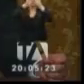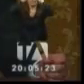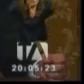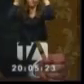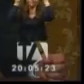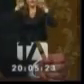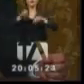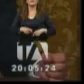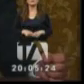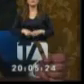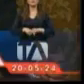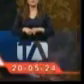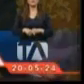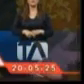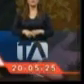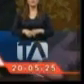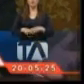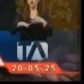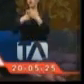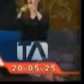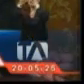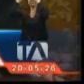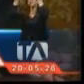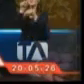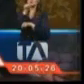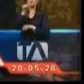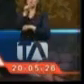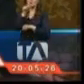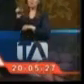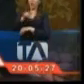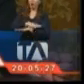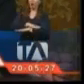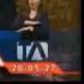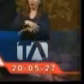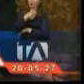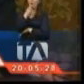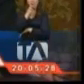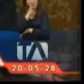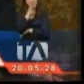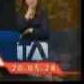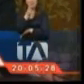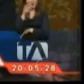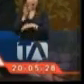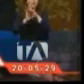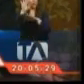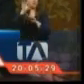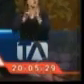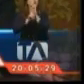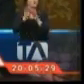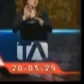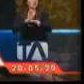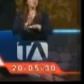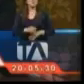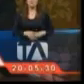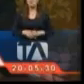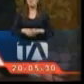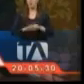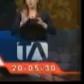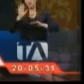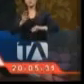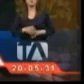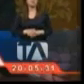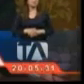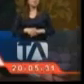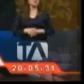empresarial. El sector privado, con este tipo de comportamiento, está demostrando que está comprometido con el desarrollo nacional. Todas